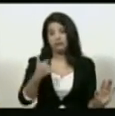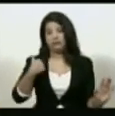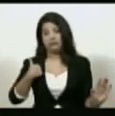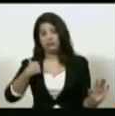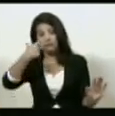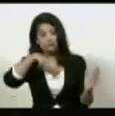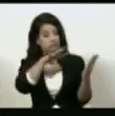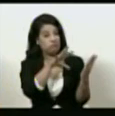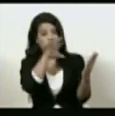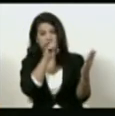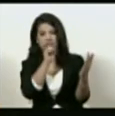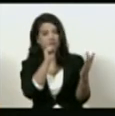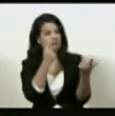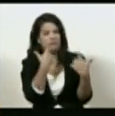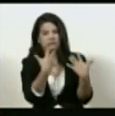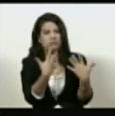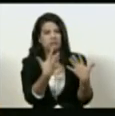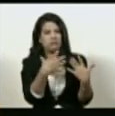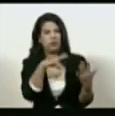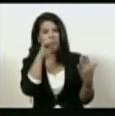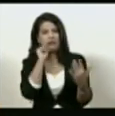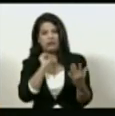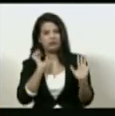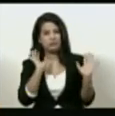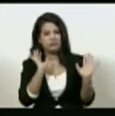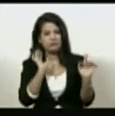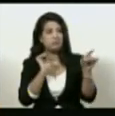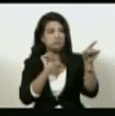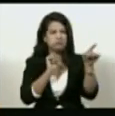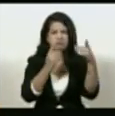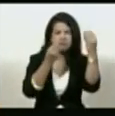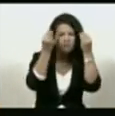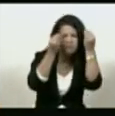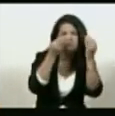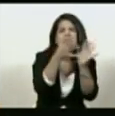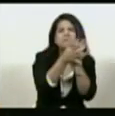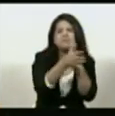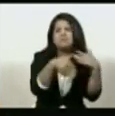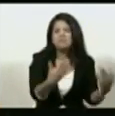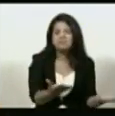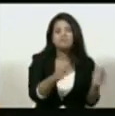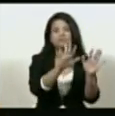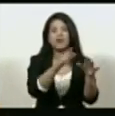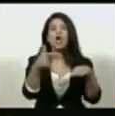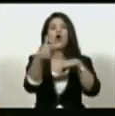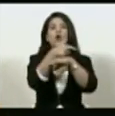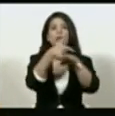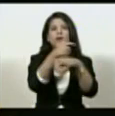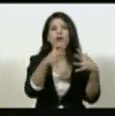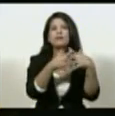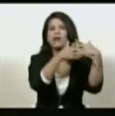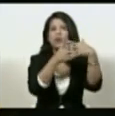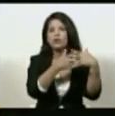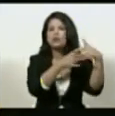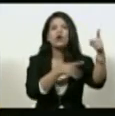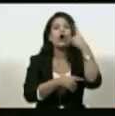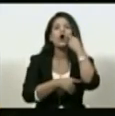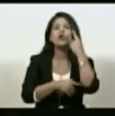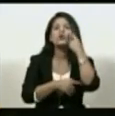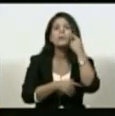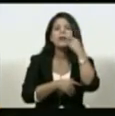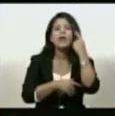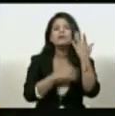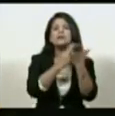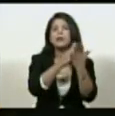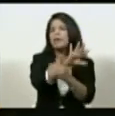de las intenciones del país agresor. Obviamente, el gobierno de Estados Unidos está acostumbrado a humillar a otras